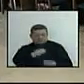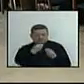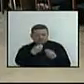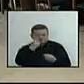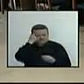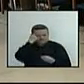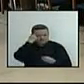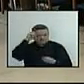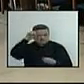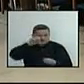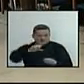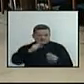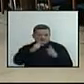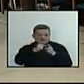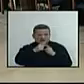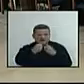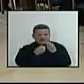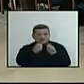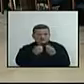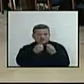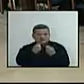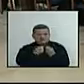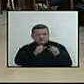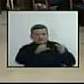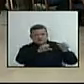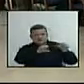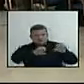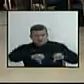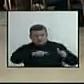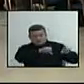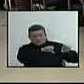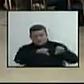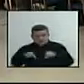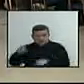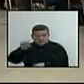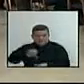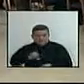de pensamiento, palabra, obra y omisión.